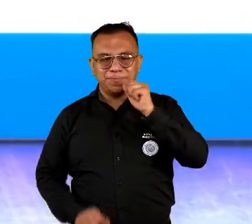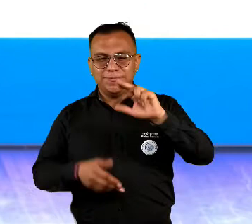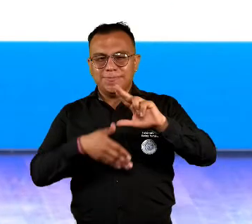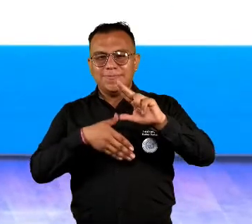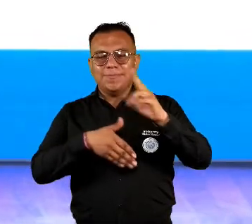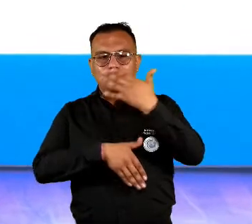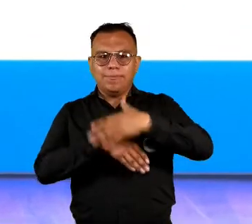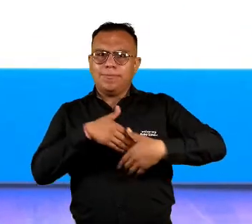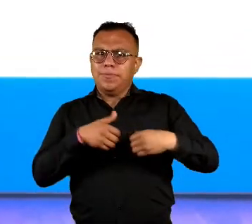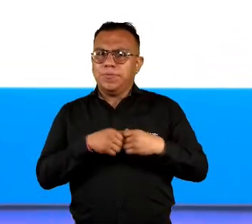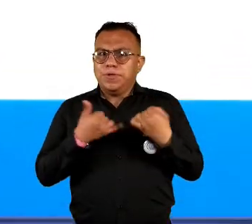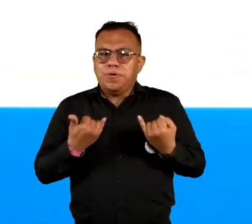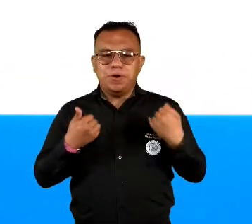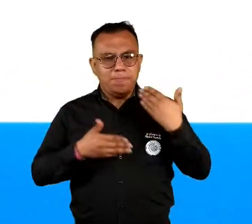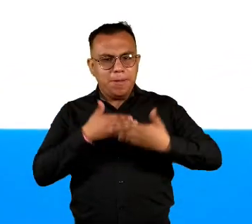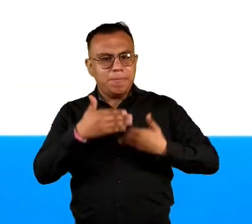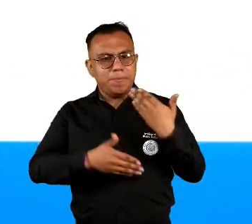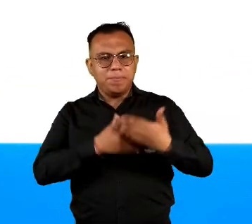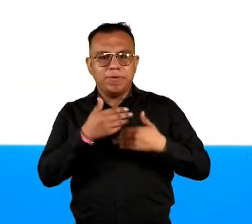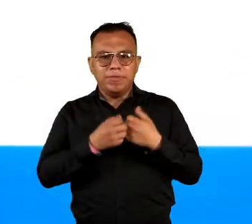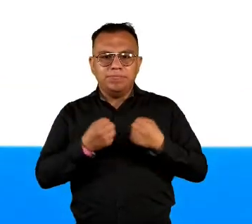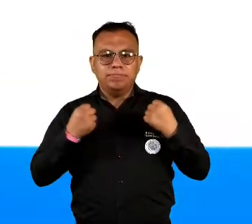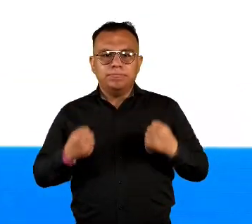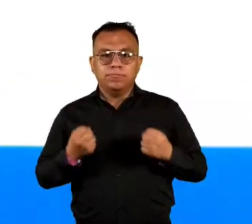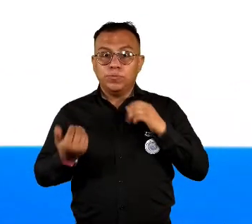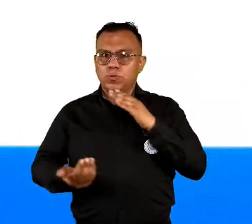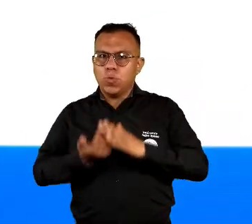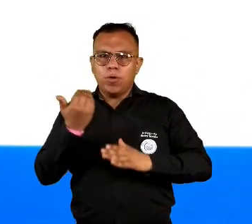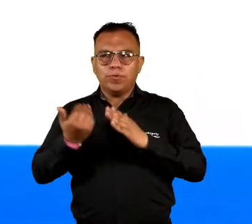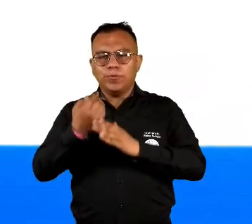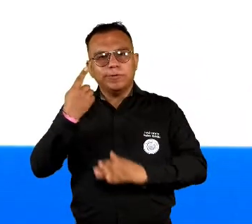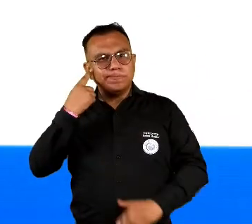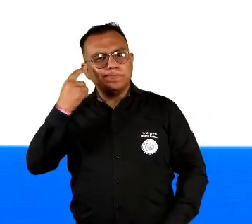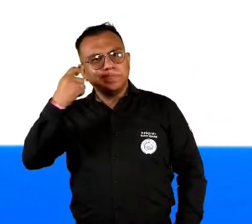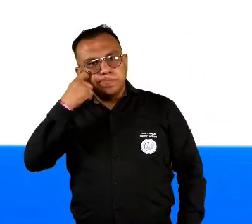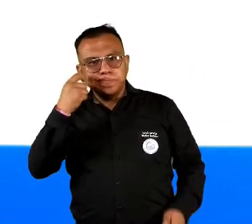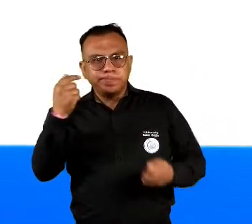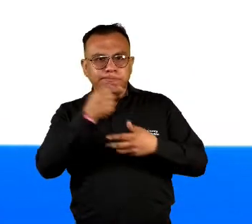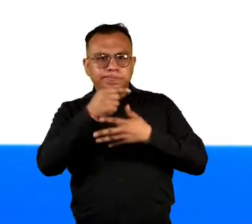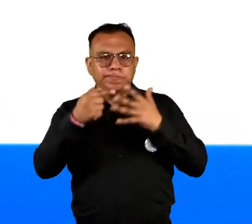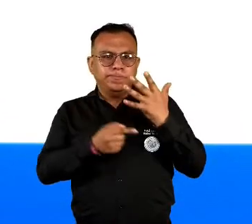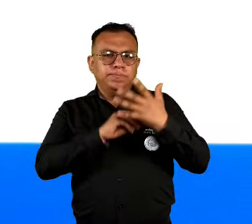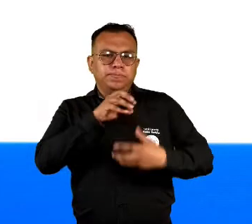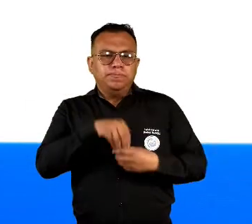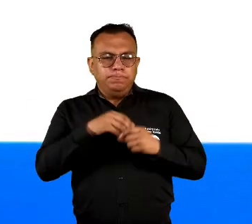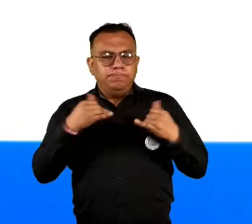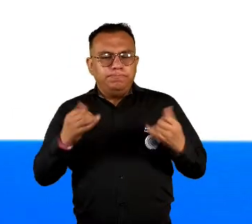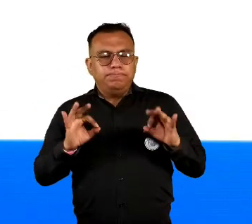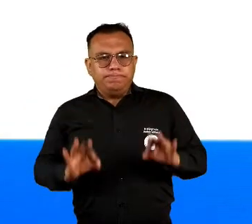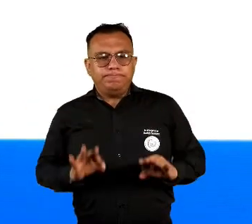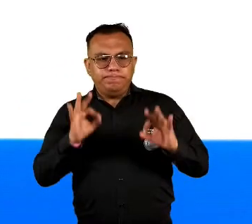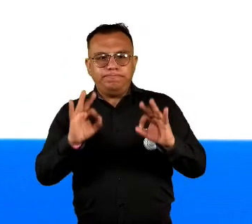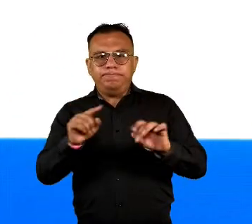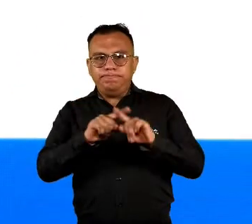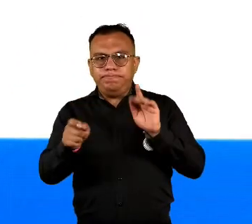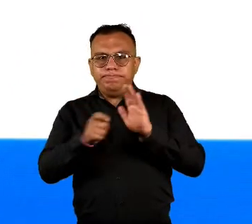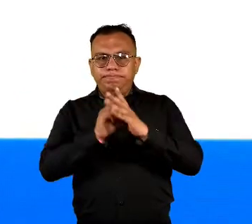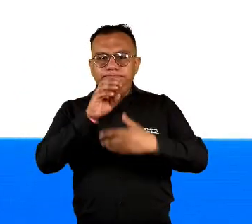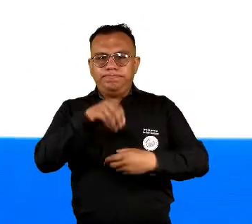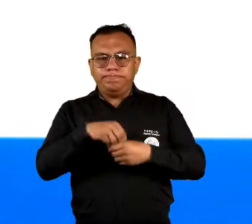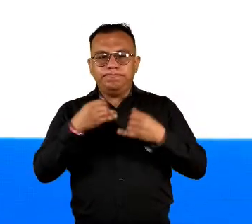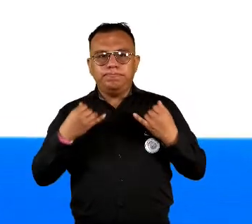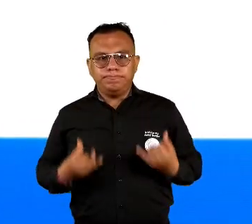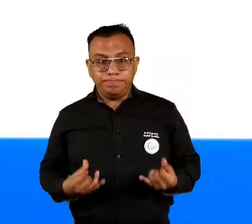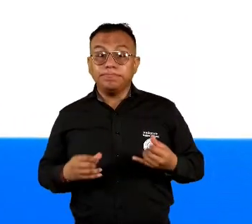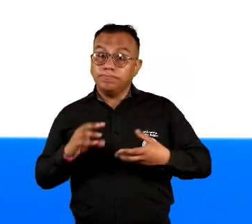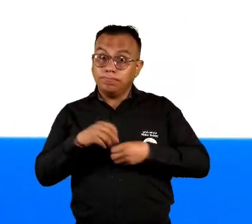latinoamérica se está posicionando tiene nuevos retos muchas IP y todo eso tiene que estar visto desde el punto de vista de